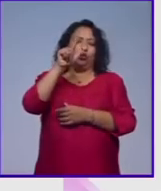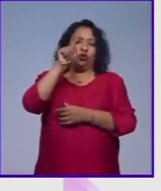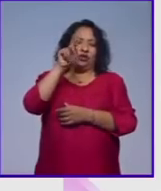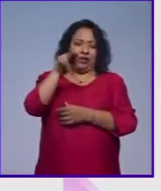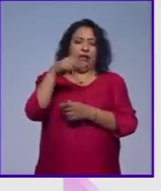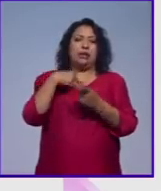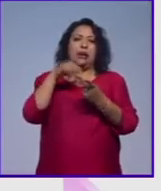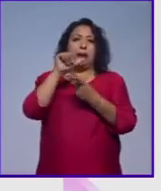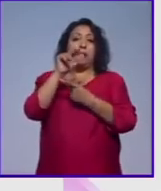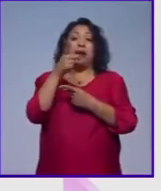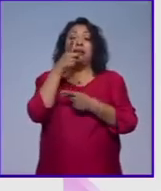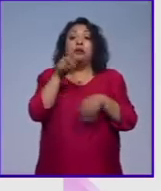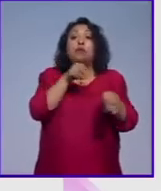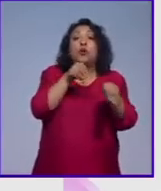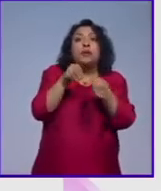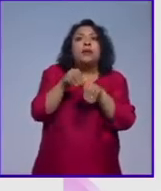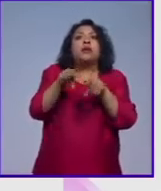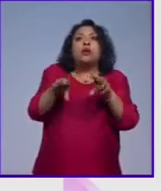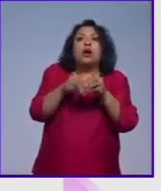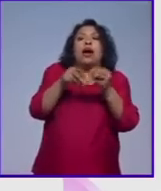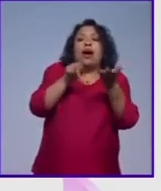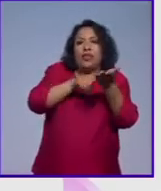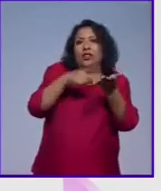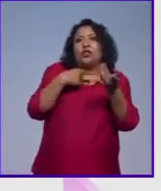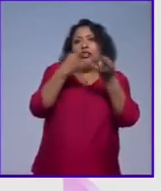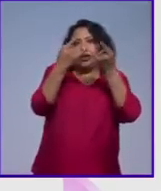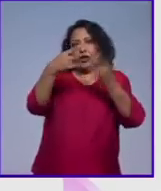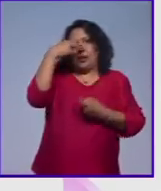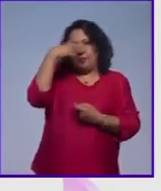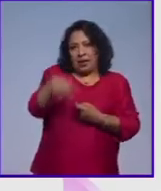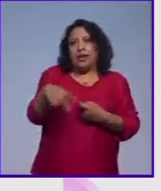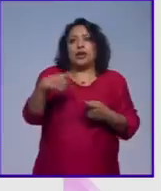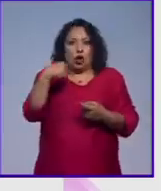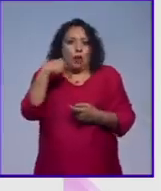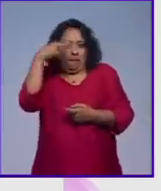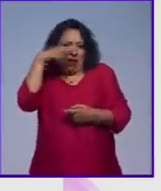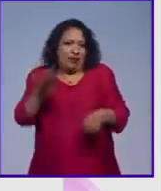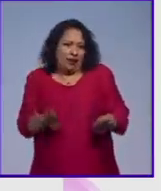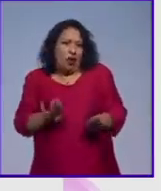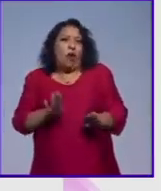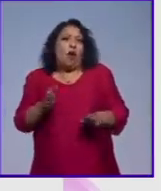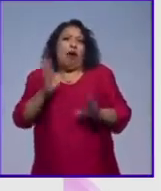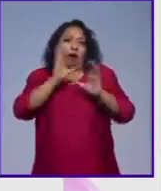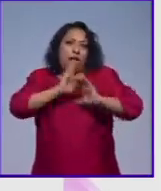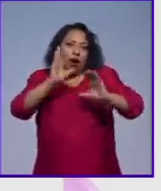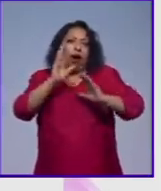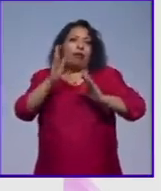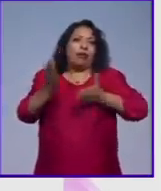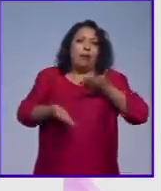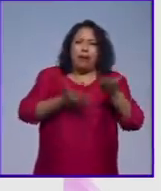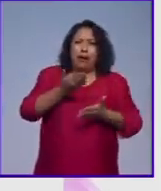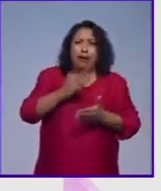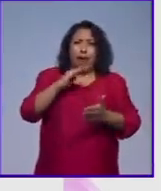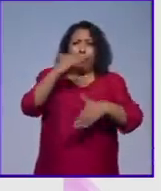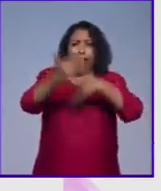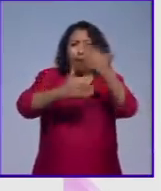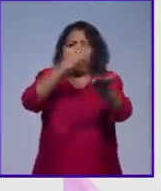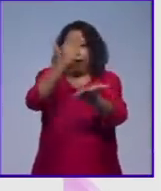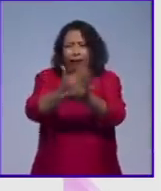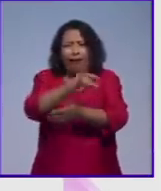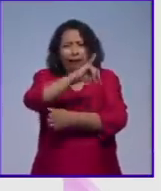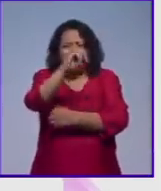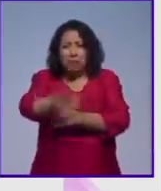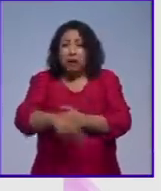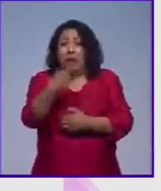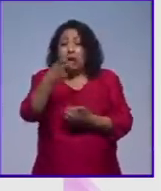dice, los movimientos son parte de la historia de México. México baila, México canta, y eso nunca se va a terminar. Y esto